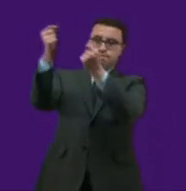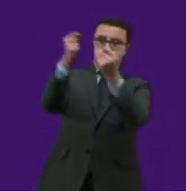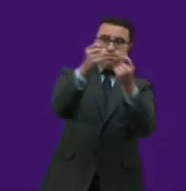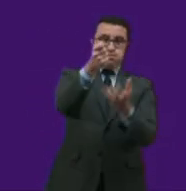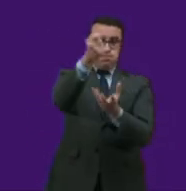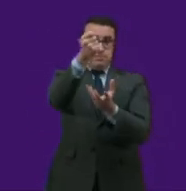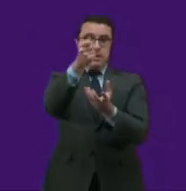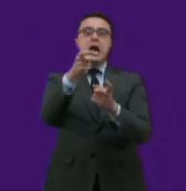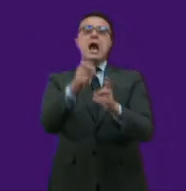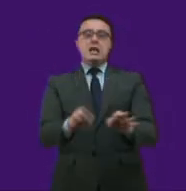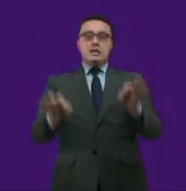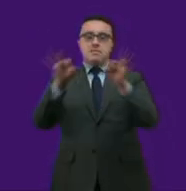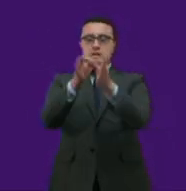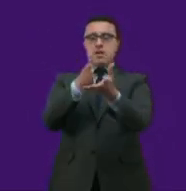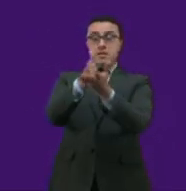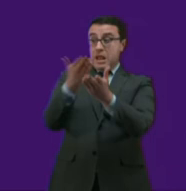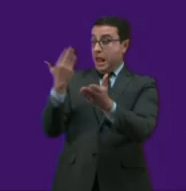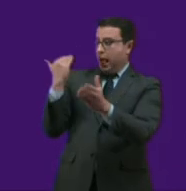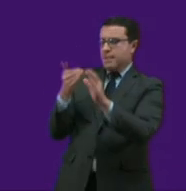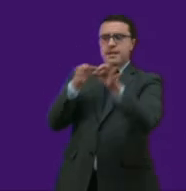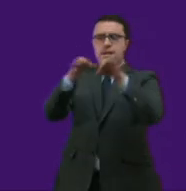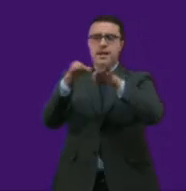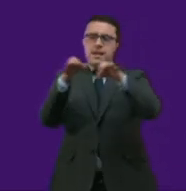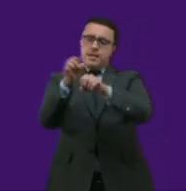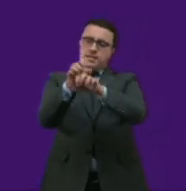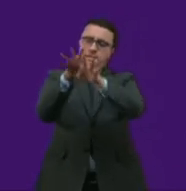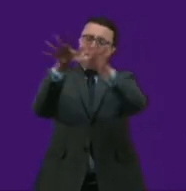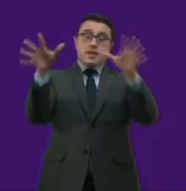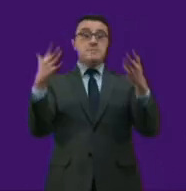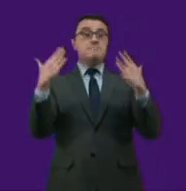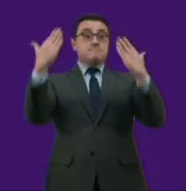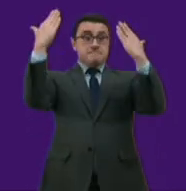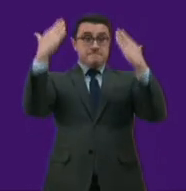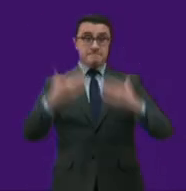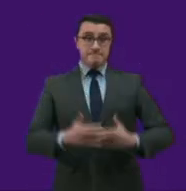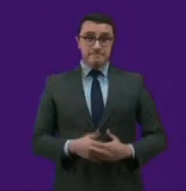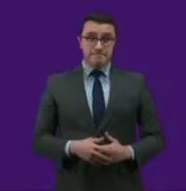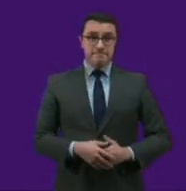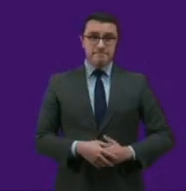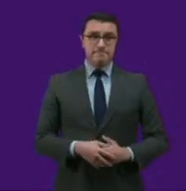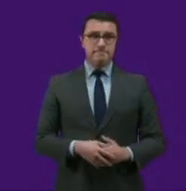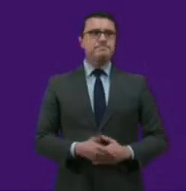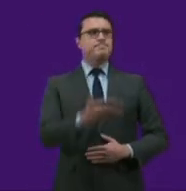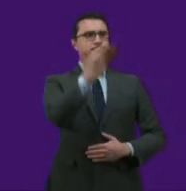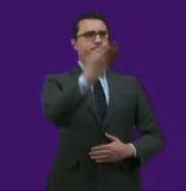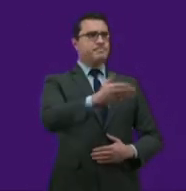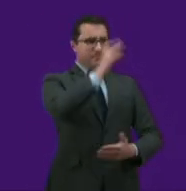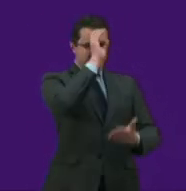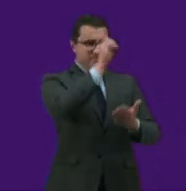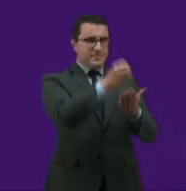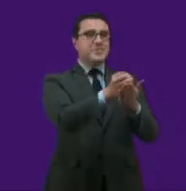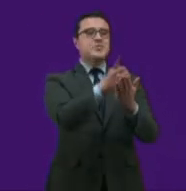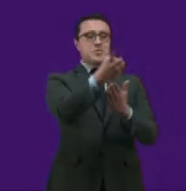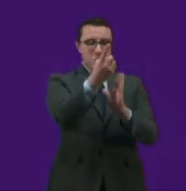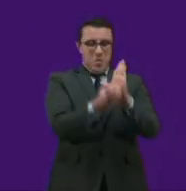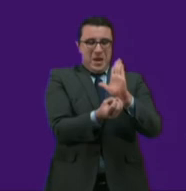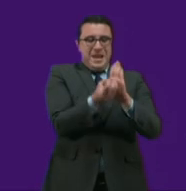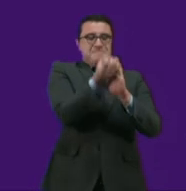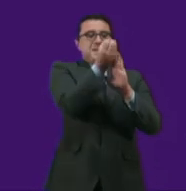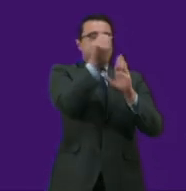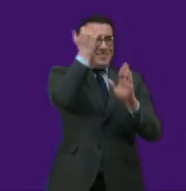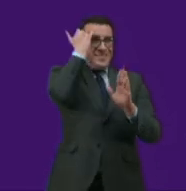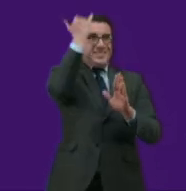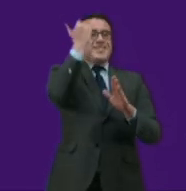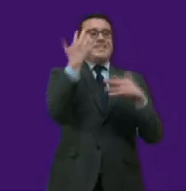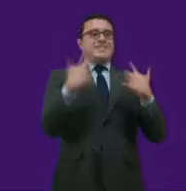esos ejercicios que hizo anteriormente. Muy bien, Simón, ¿cuál es tu opinión? Y tú sí, eres emprendedor en Endeavor, así es de que tienes...